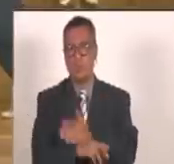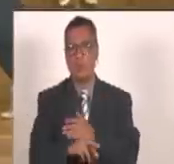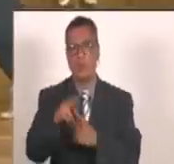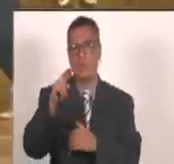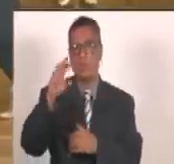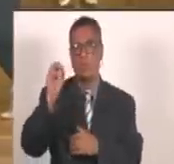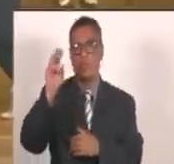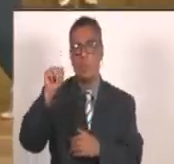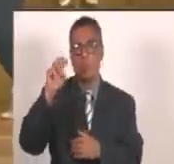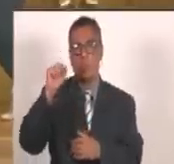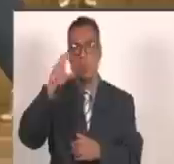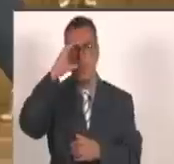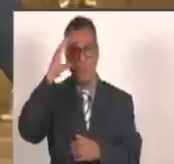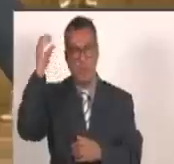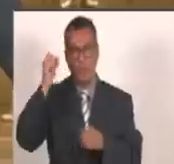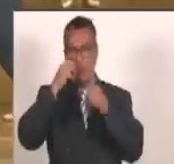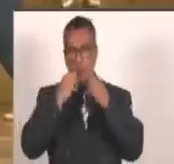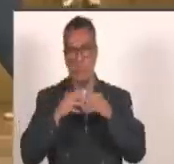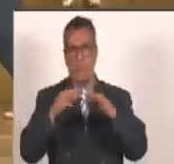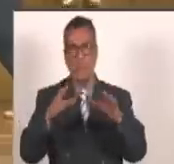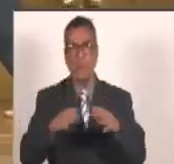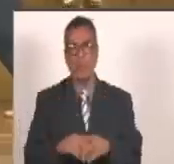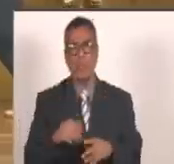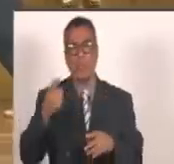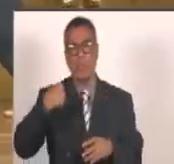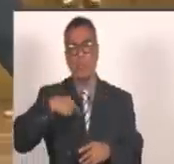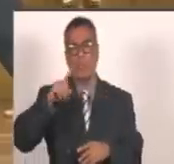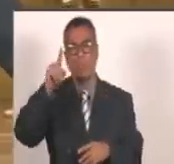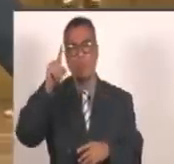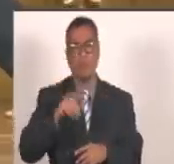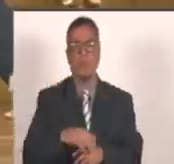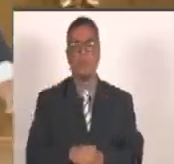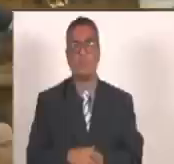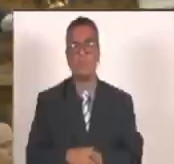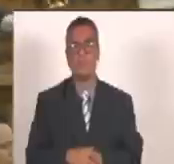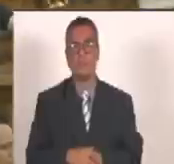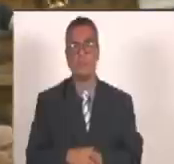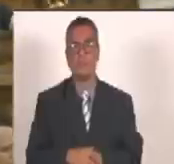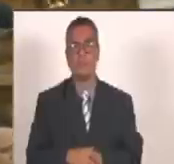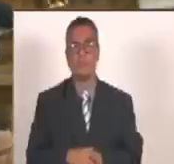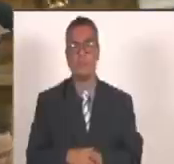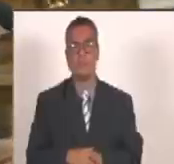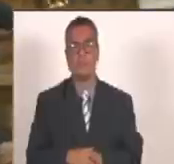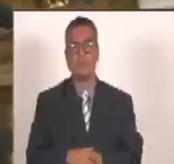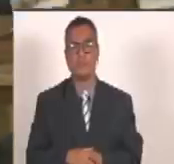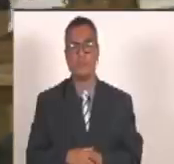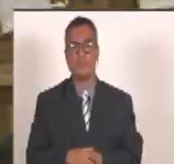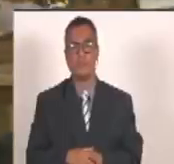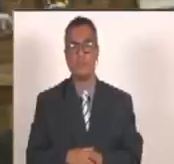Román. Que Dios te bendiga y te tenga en su santa gloria.